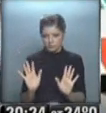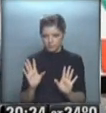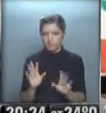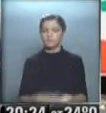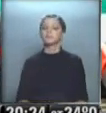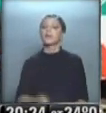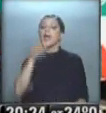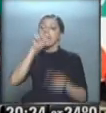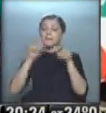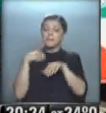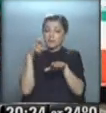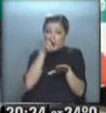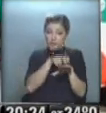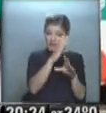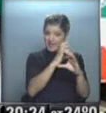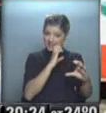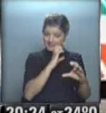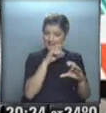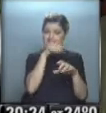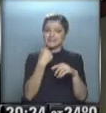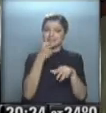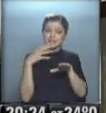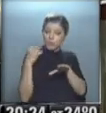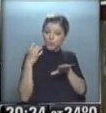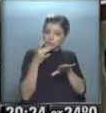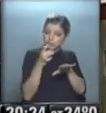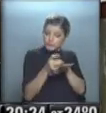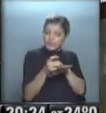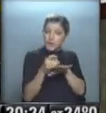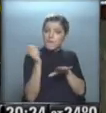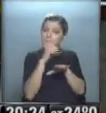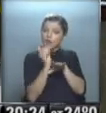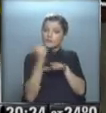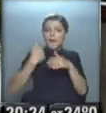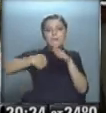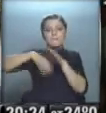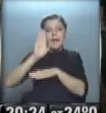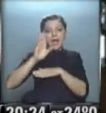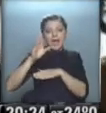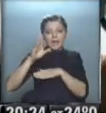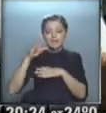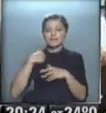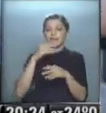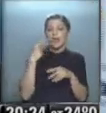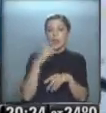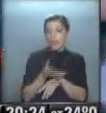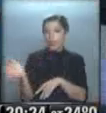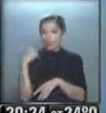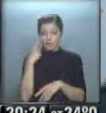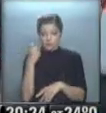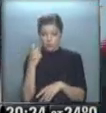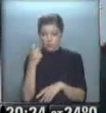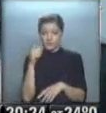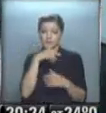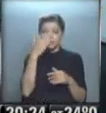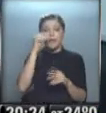Los pasajeros del tren aseguraron que ingresó a la estación 11 a una velocidad mayor a la habitual y agregaron que en las paradas anteriores